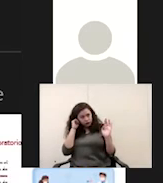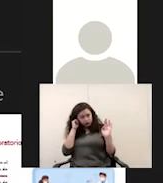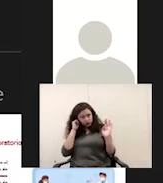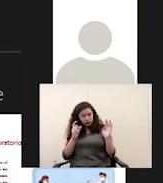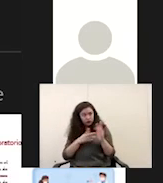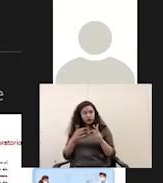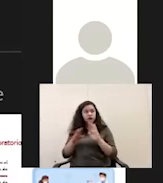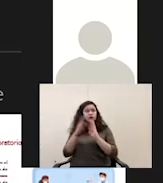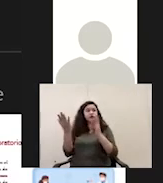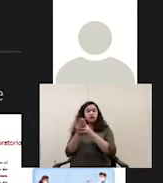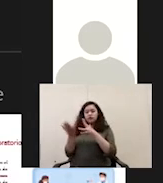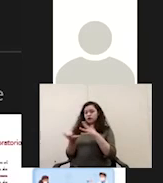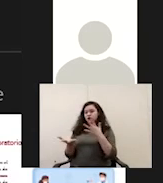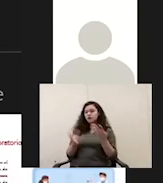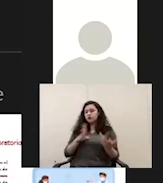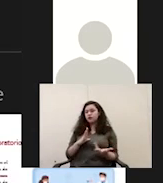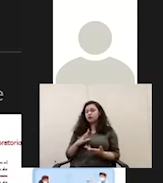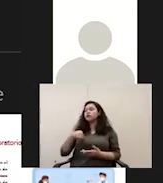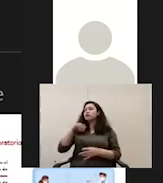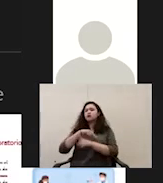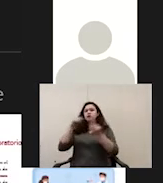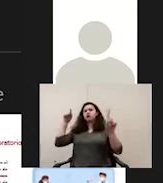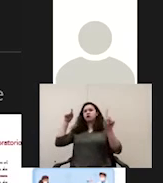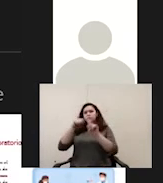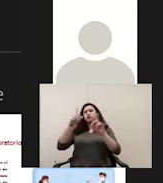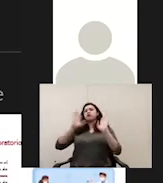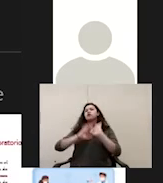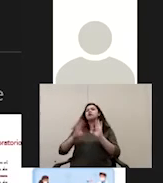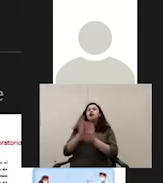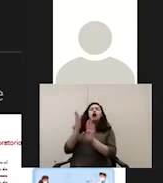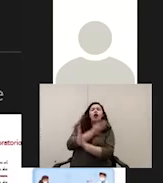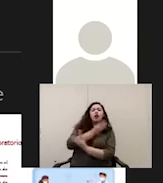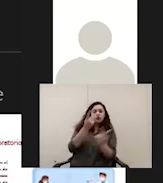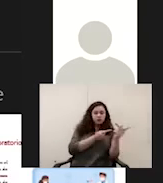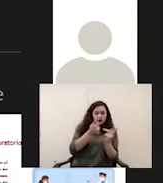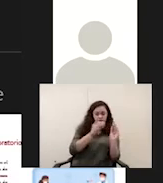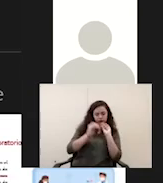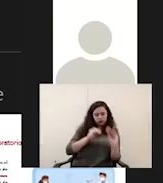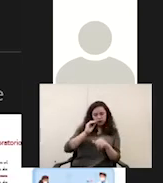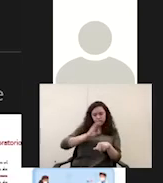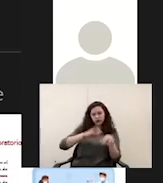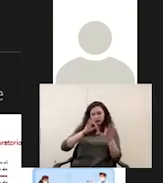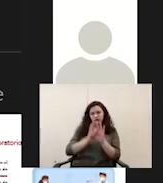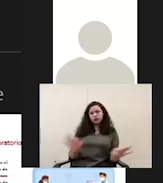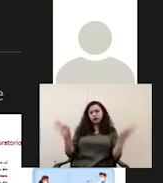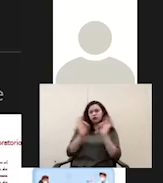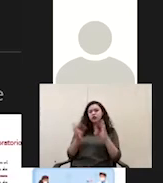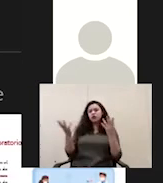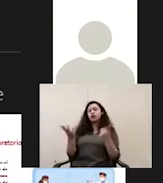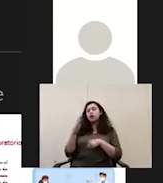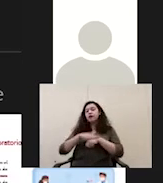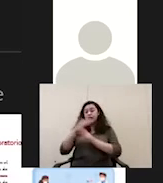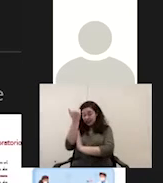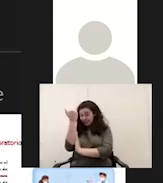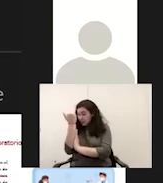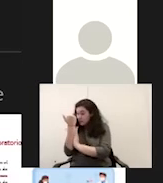Y bueno, llegamos a la conclusión que era mejor planear las prácticas para que se priorizara las mínimas indispensables